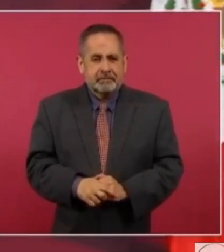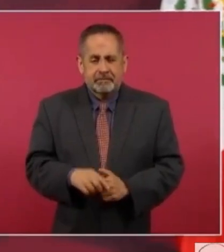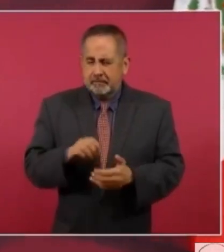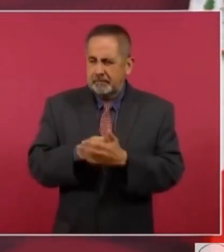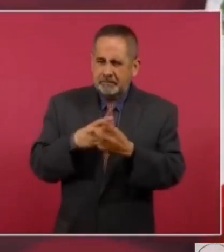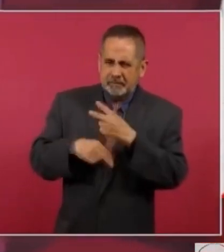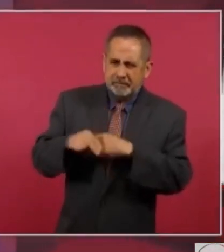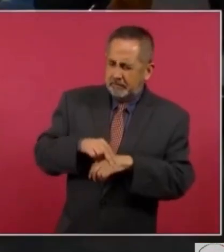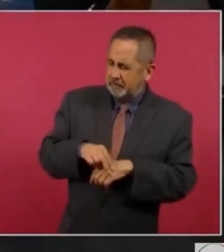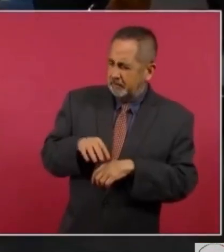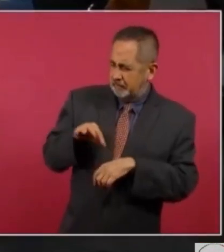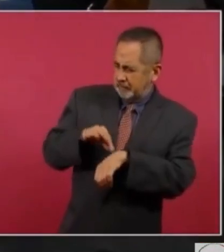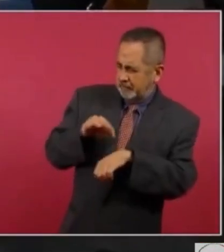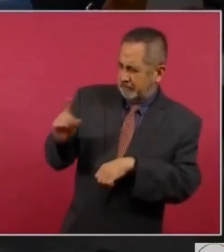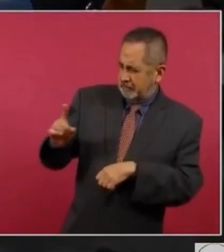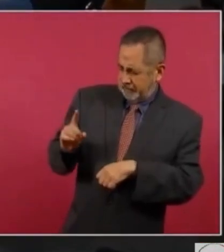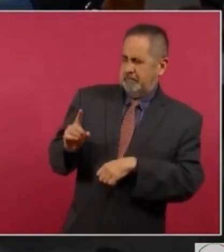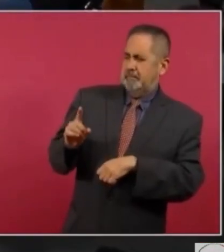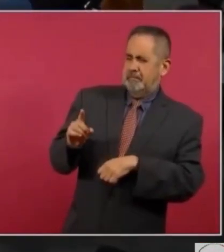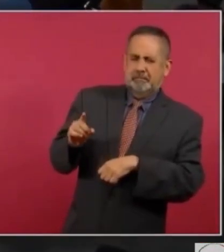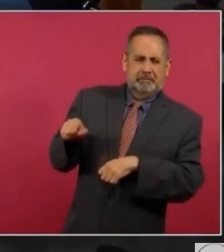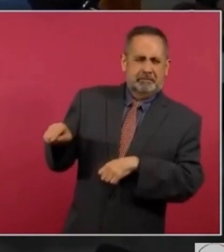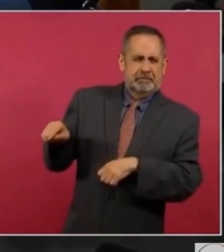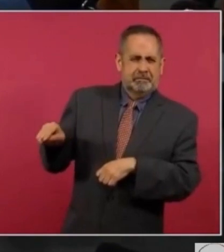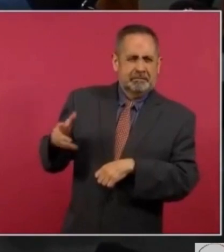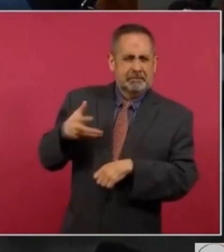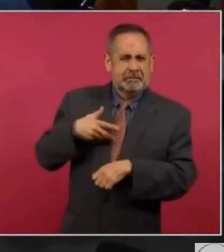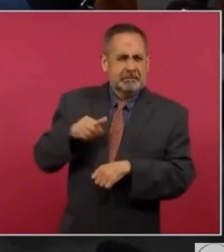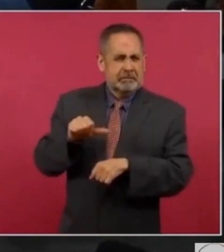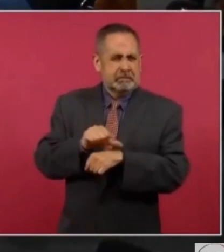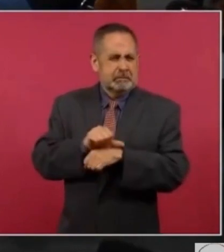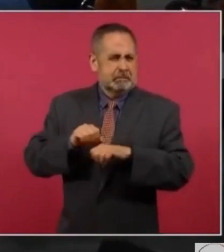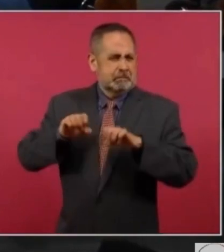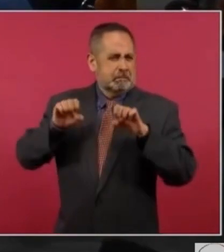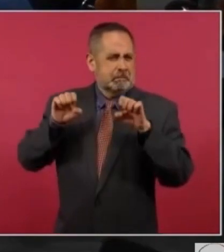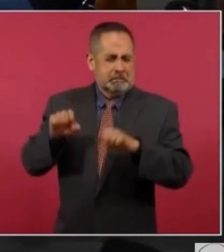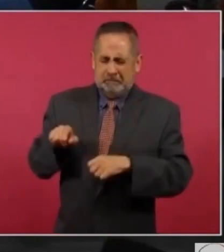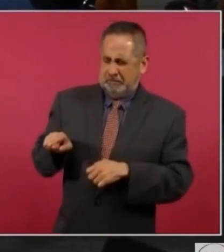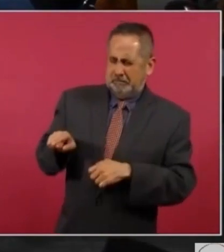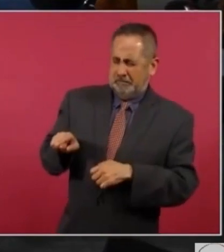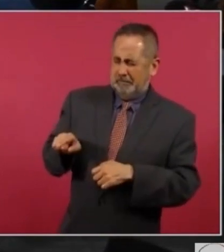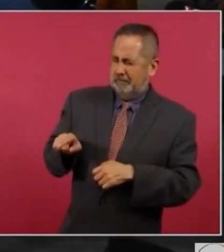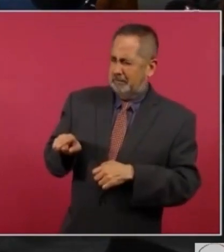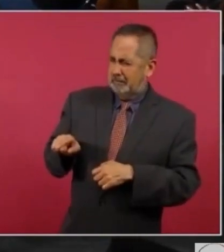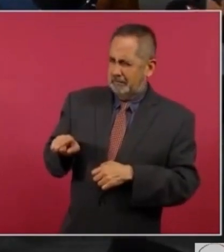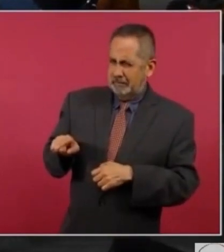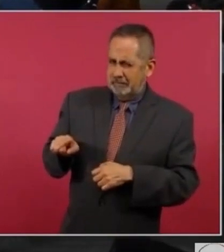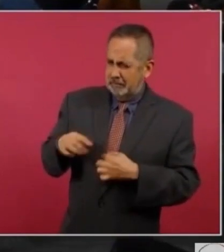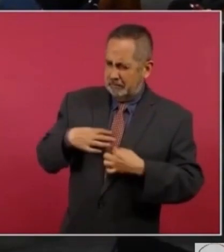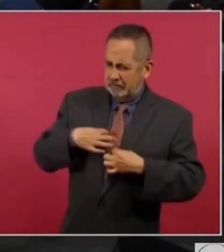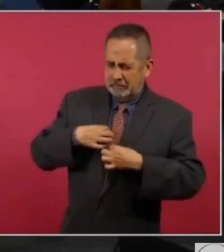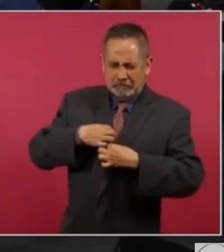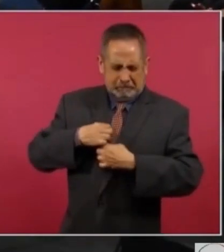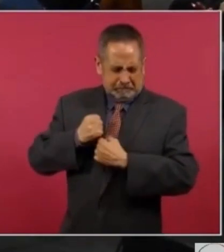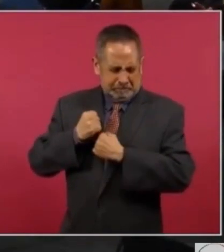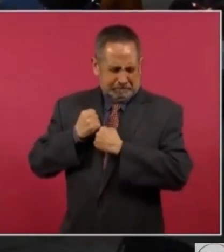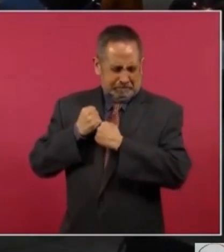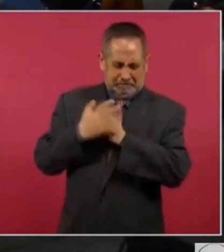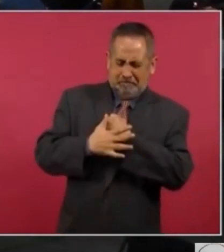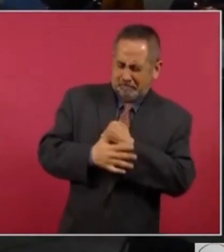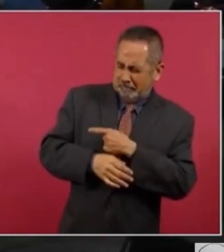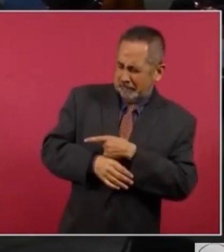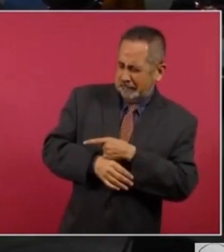de repente lo veo que, doctor, y ese trajecito,